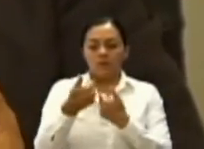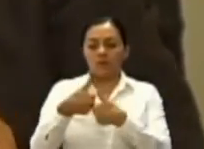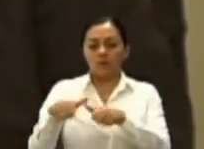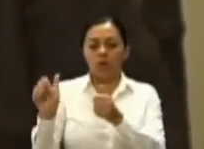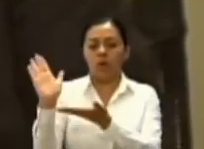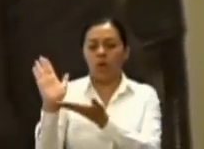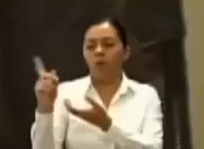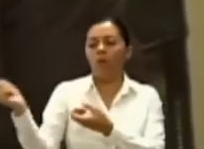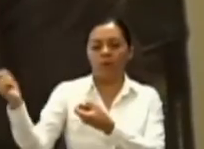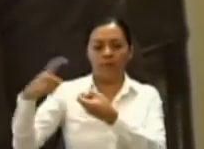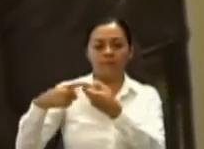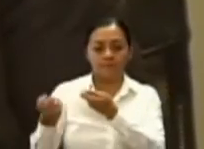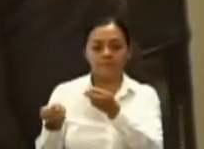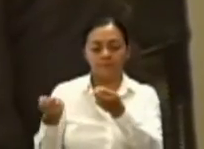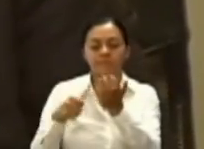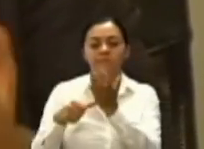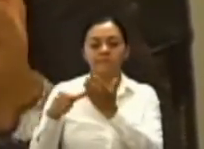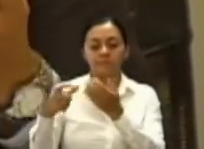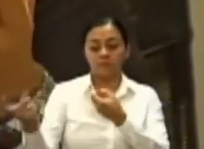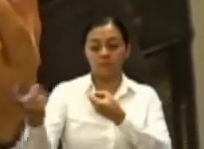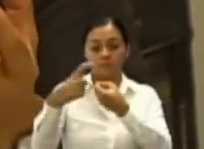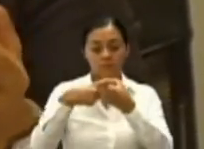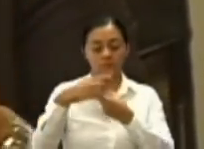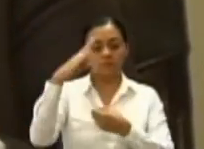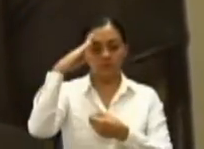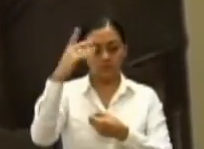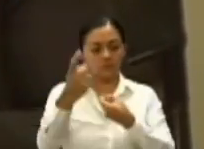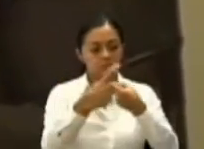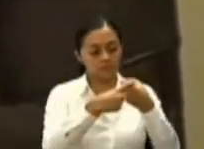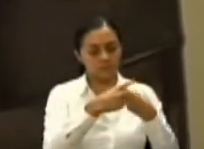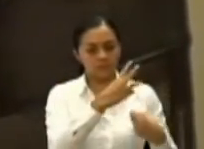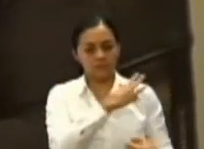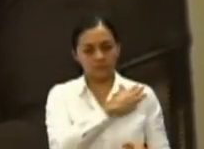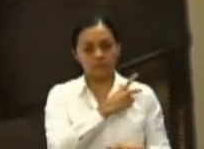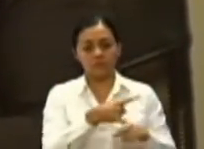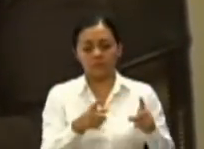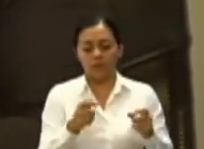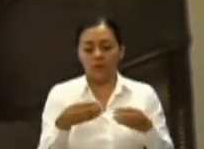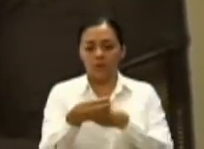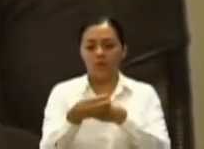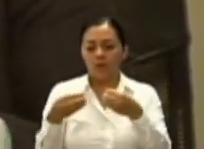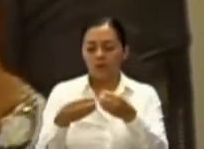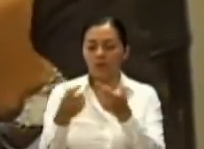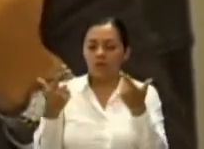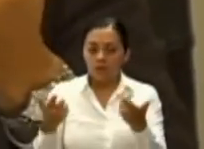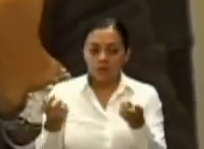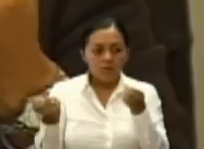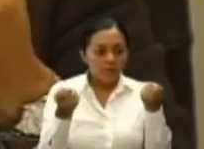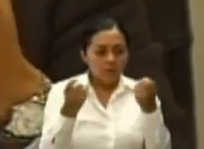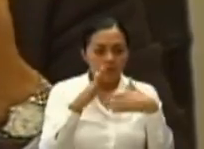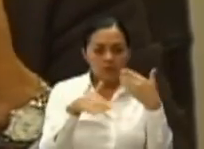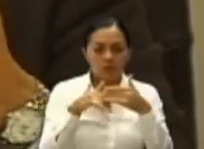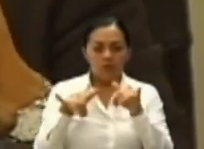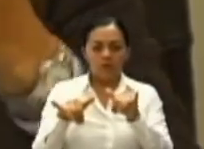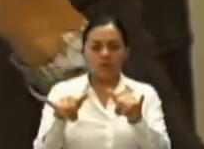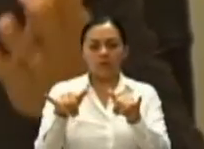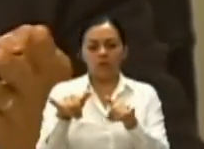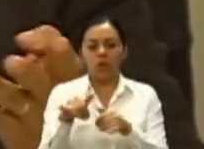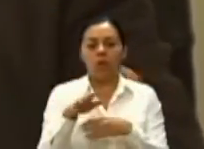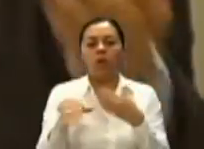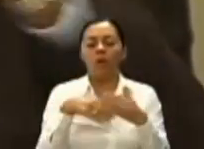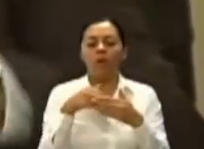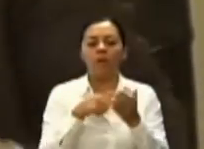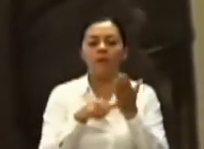alguien tiene que controlar los hospitales de 10-3 la agencia va a controlar los hospitales de todos los sistemas públicos issfa e isspol y es y